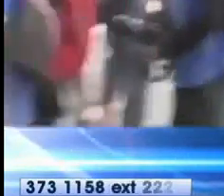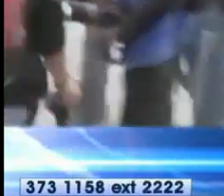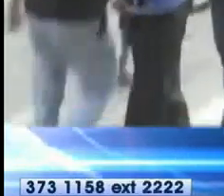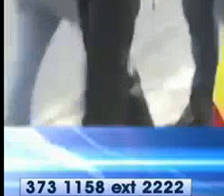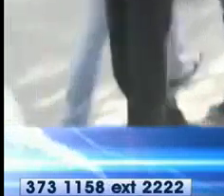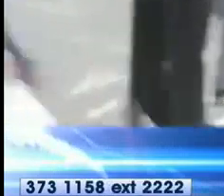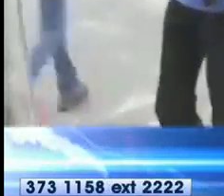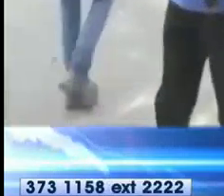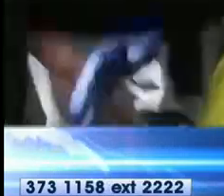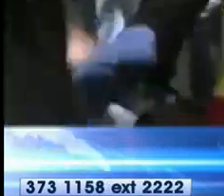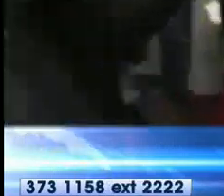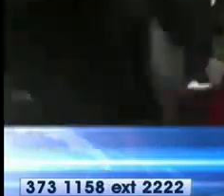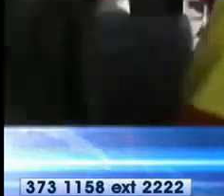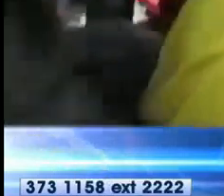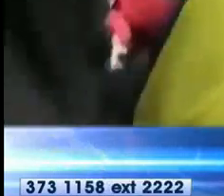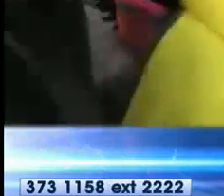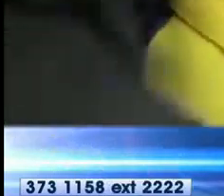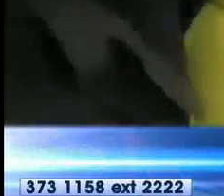Nicolás Maduro.